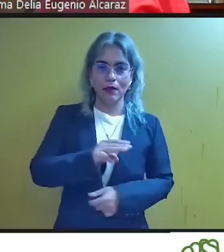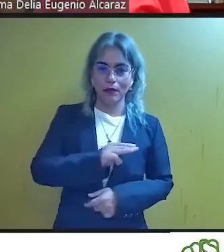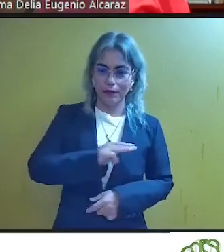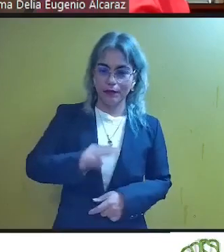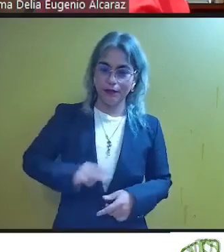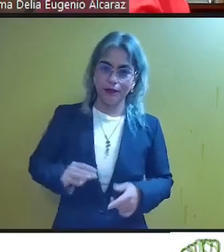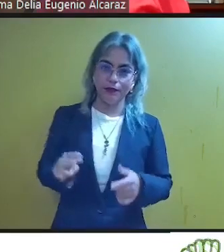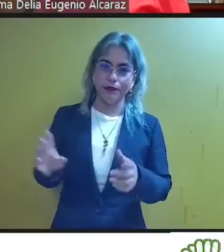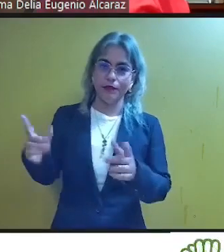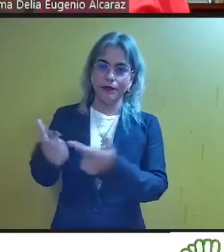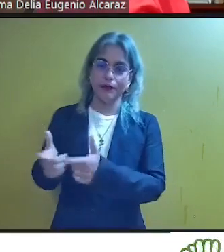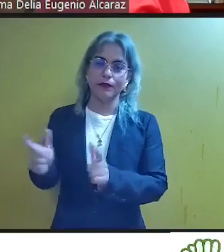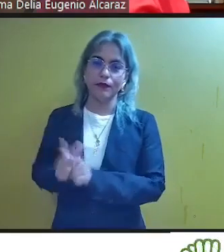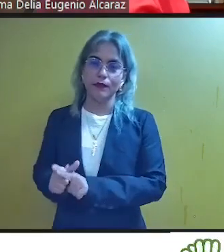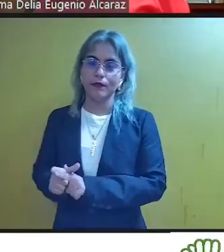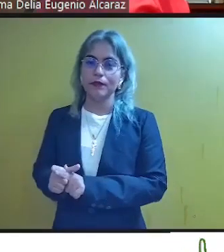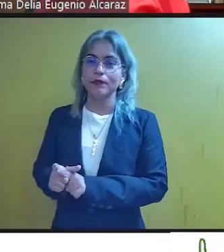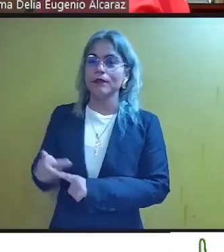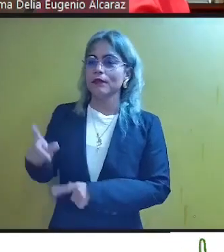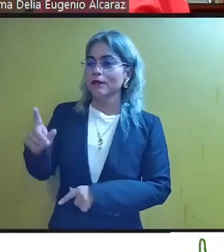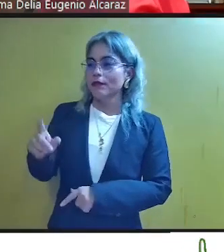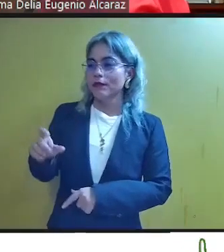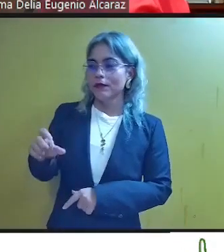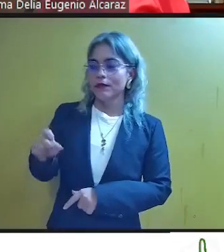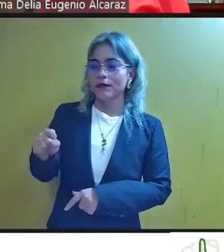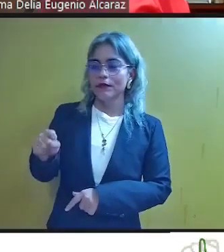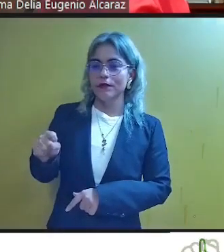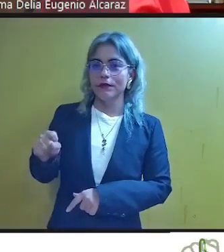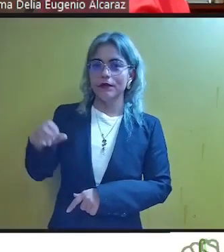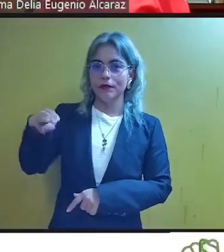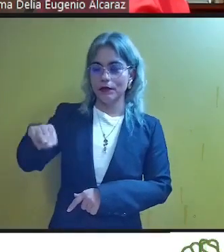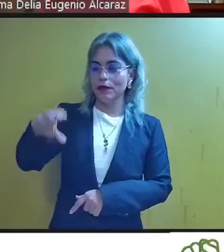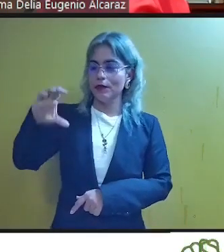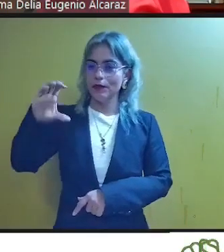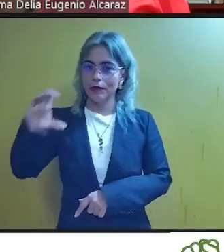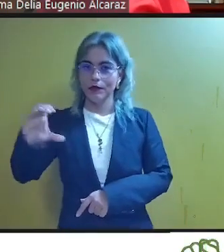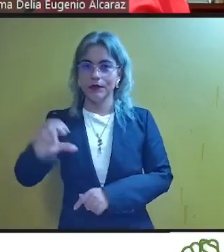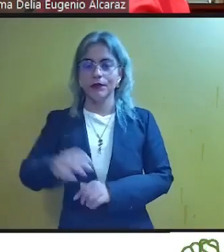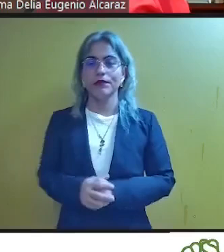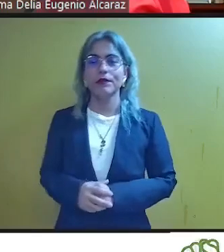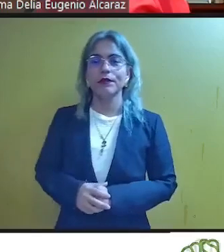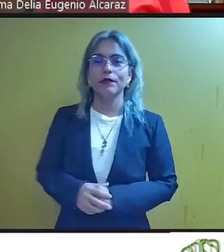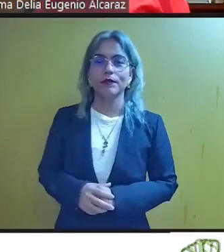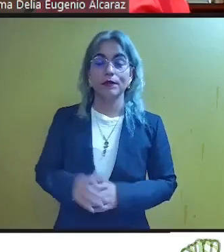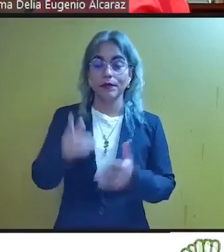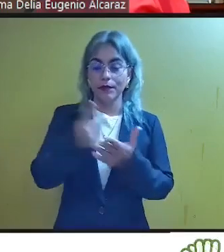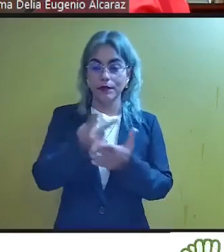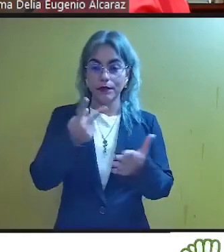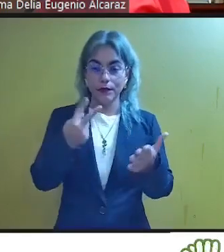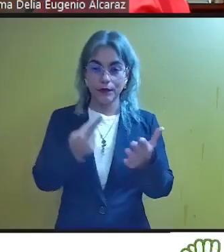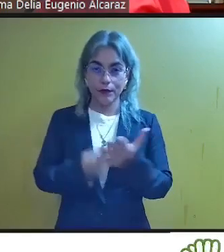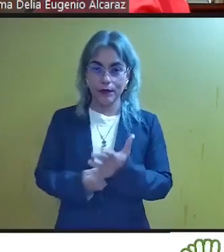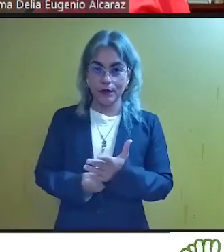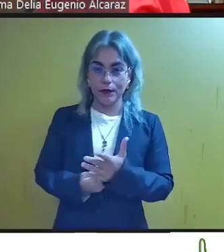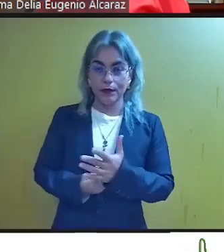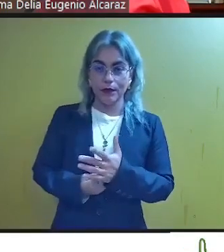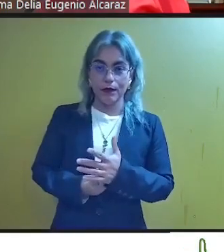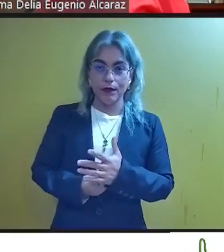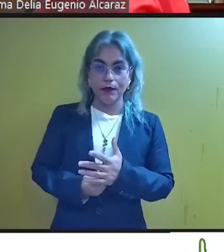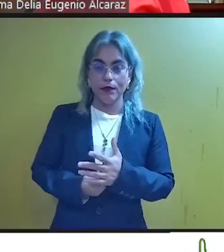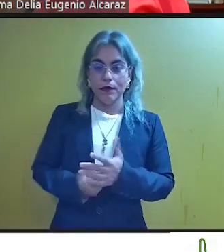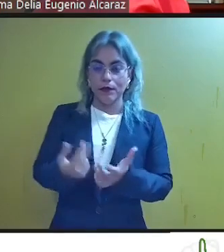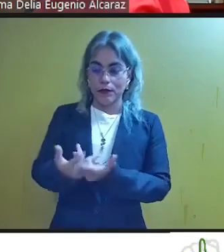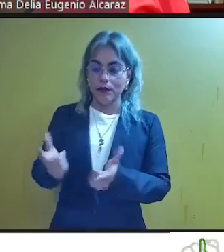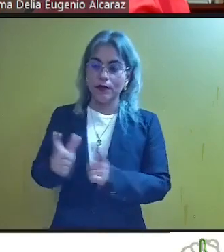Ciudadano, a partir de los convenios internos de ese partido político. No obstante, en el proyecto se argumenta que en principio un acuerdo de partido político